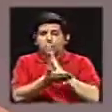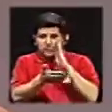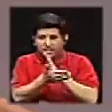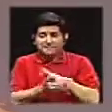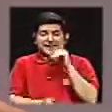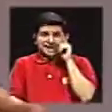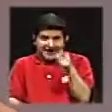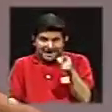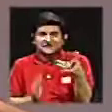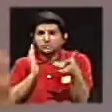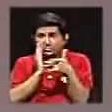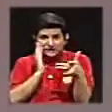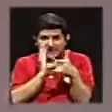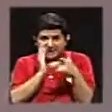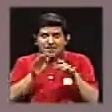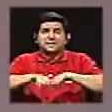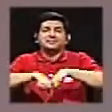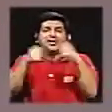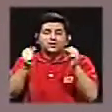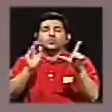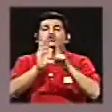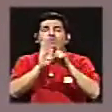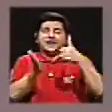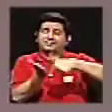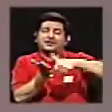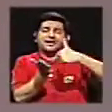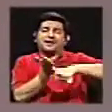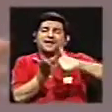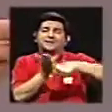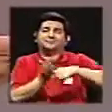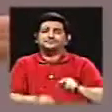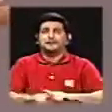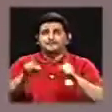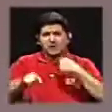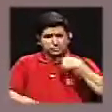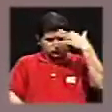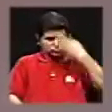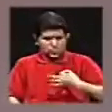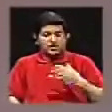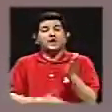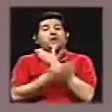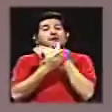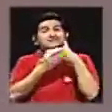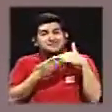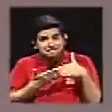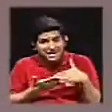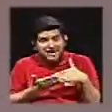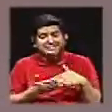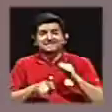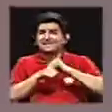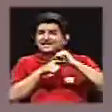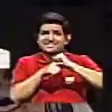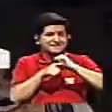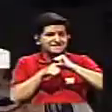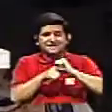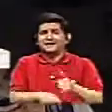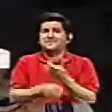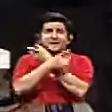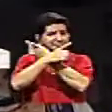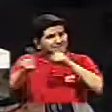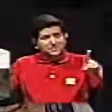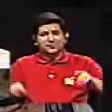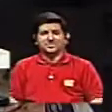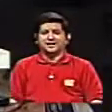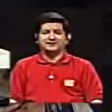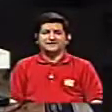Esto técnicamente es una violación de la ley electoral, pero a mí me parece que es parte del ejercicio de la democracia.